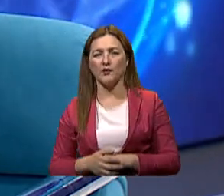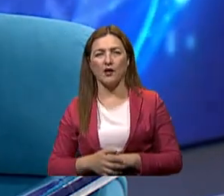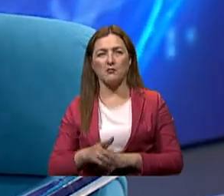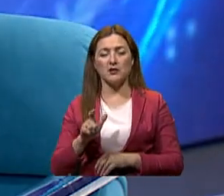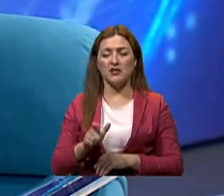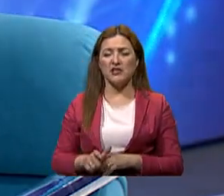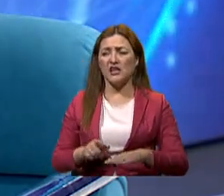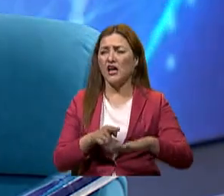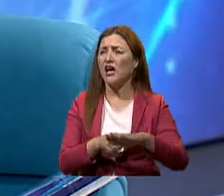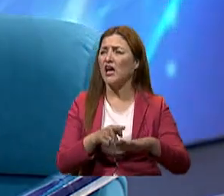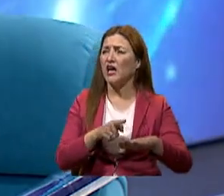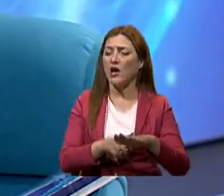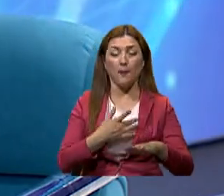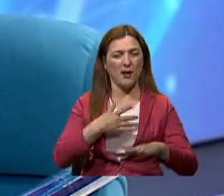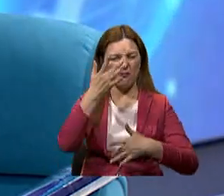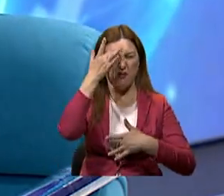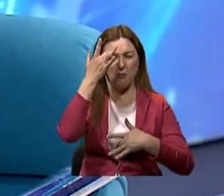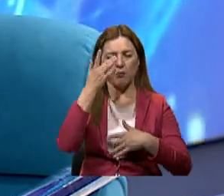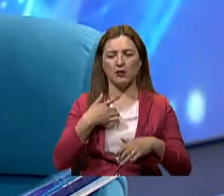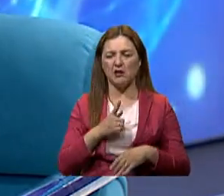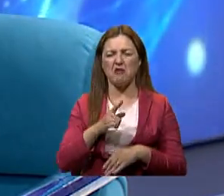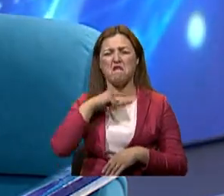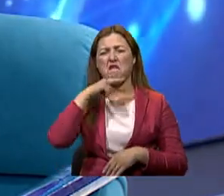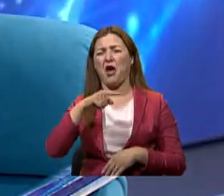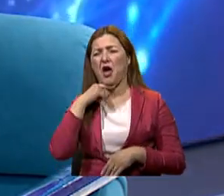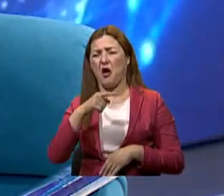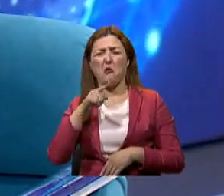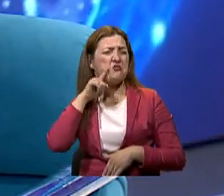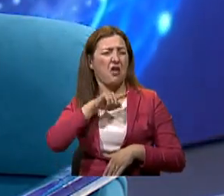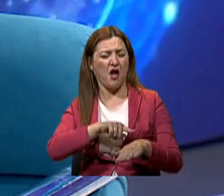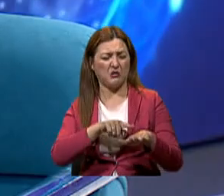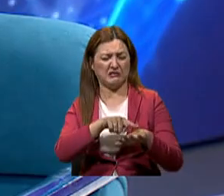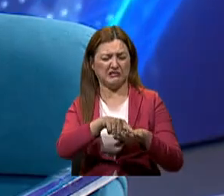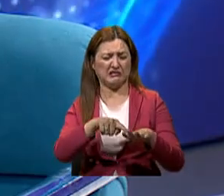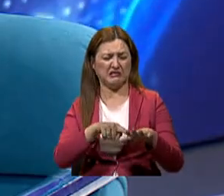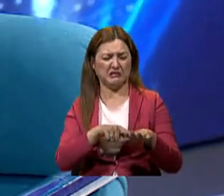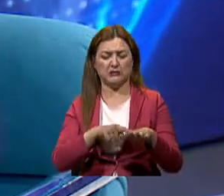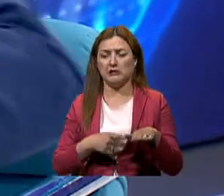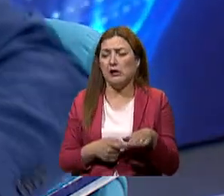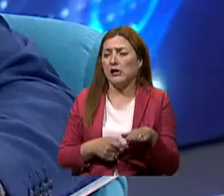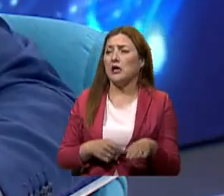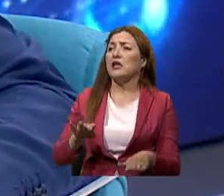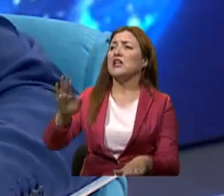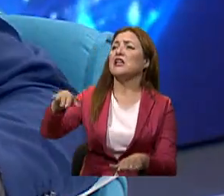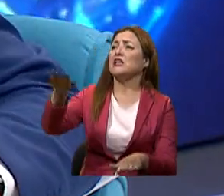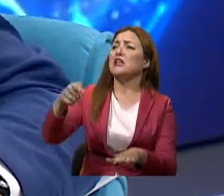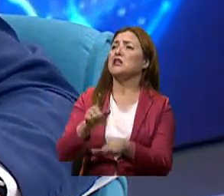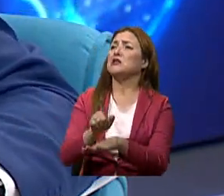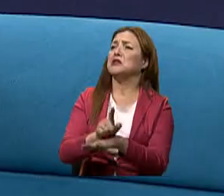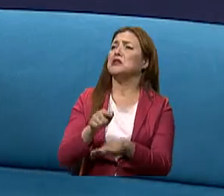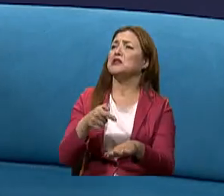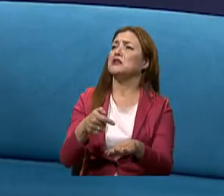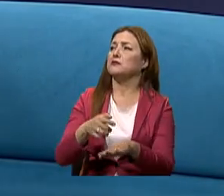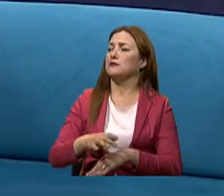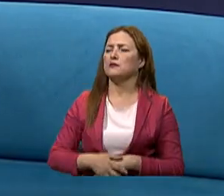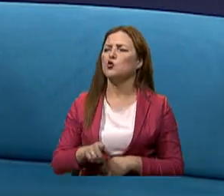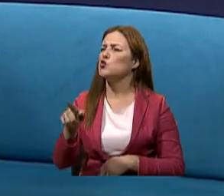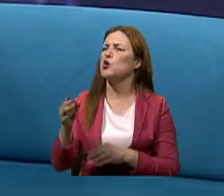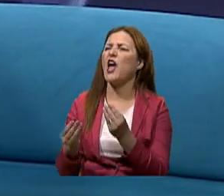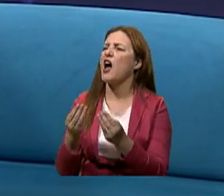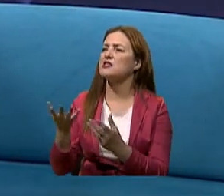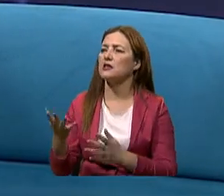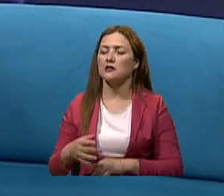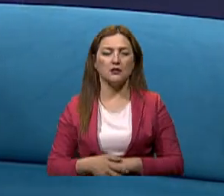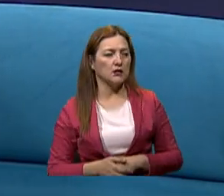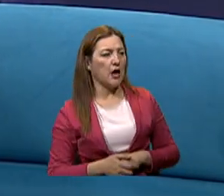con la lesión vascular, es decir, una lesión fea y seguramente necrótica. ¿Qué se hace en estos casos? Bueno, en esos casos nosotros ya hacemos, aparte